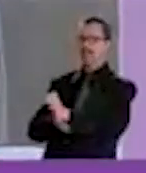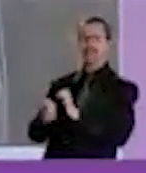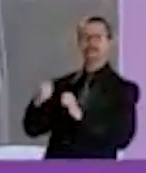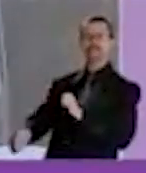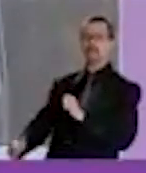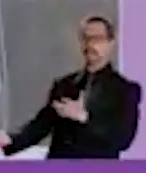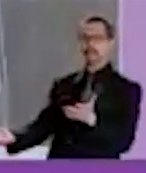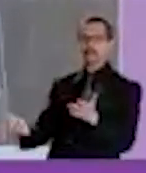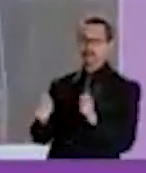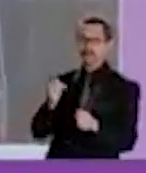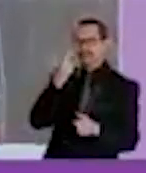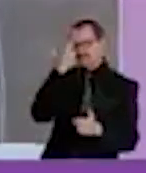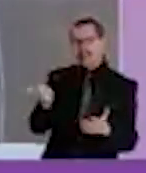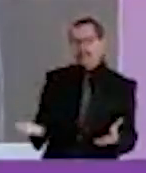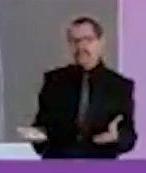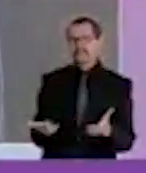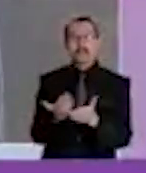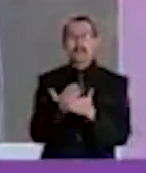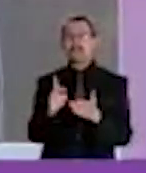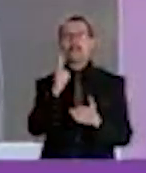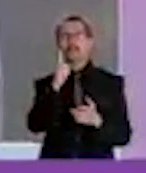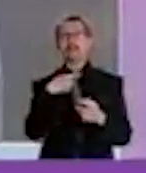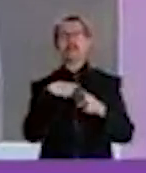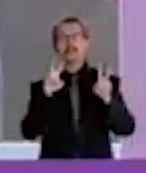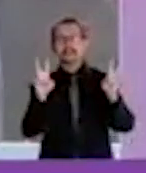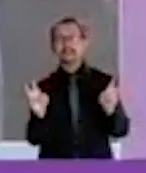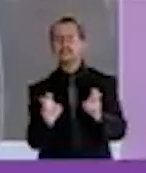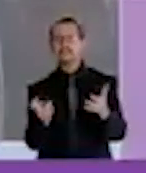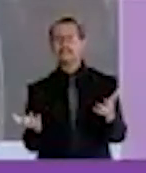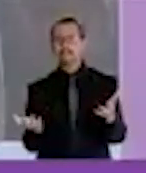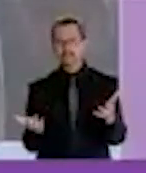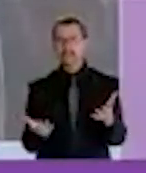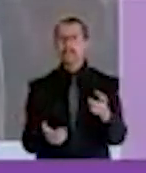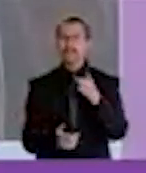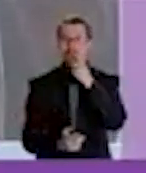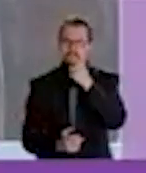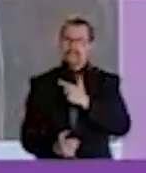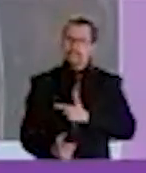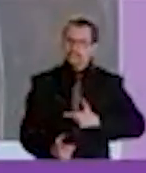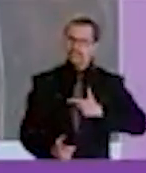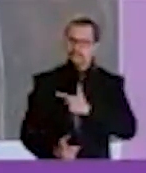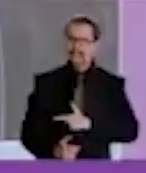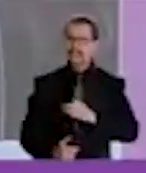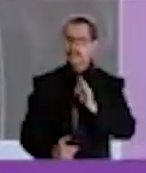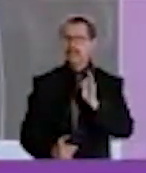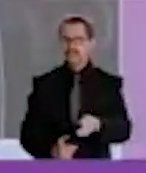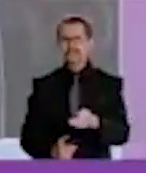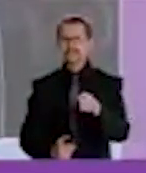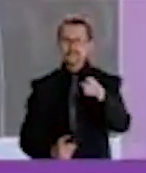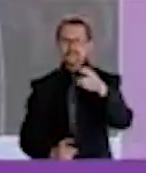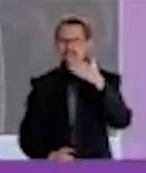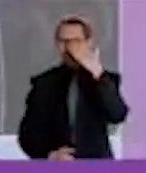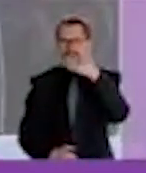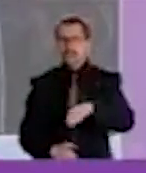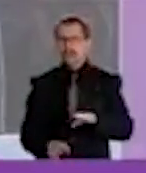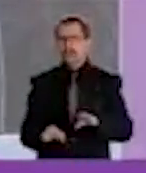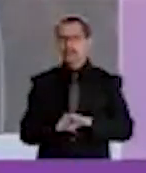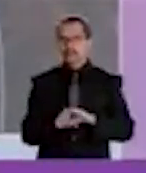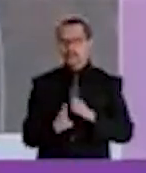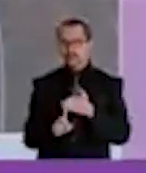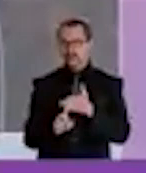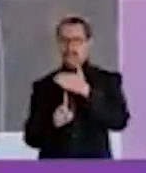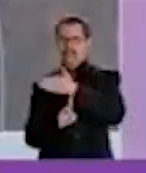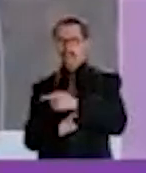estaría usted dispuesto no porque ya sabemos que usted sabe bien de castigos lo vimos en el debate anterior